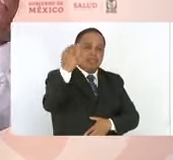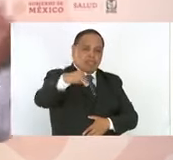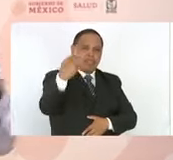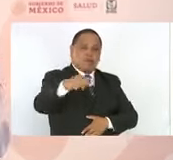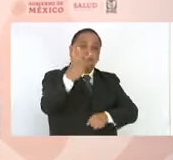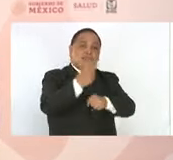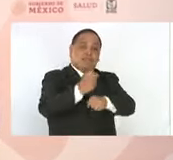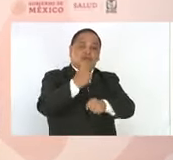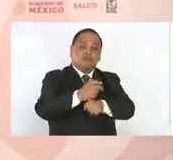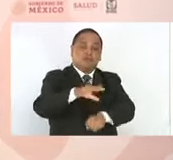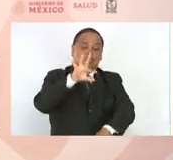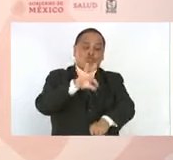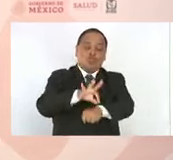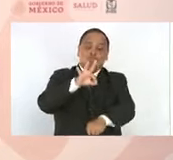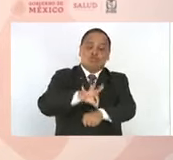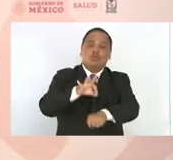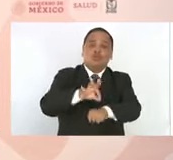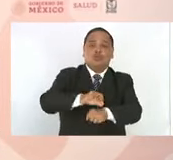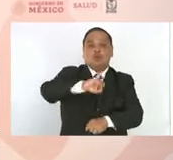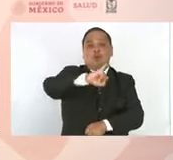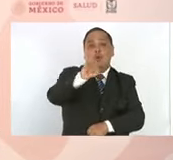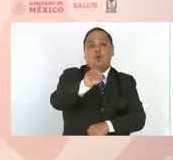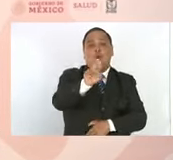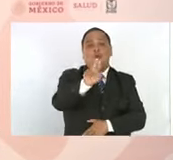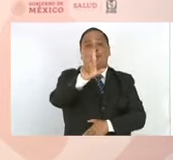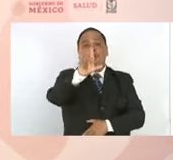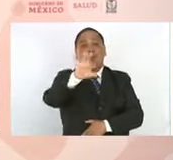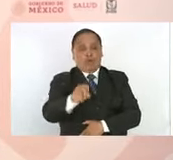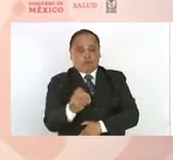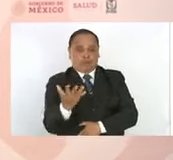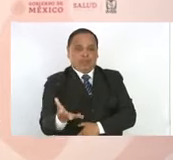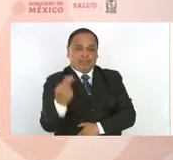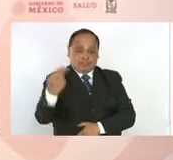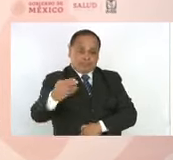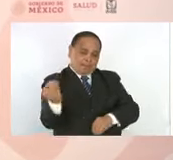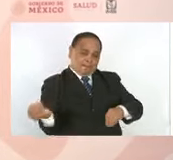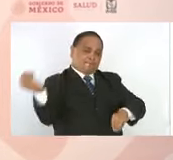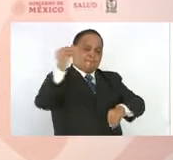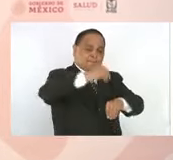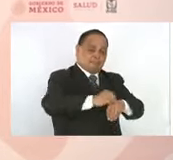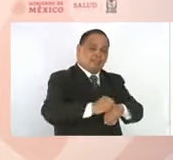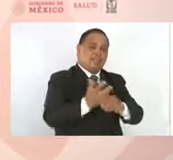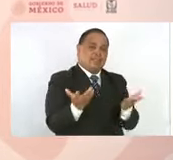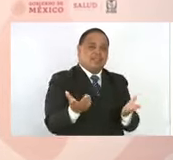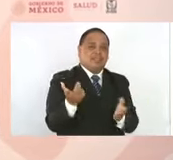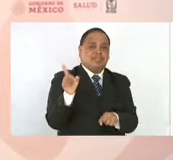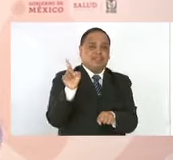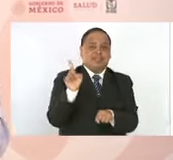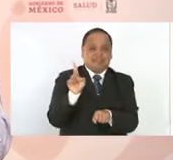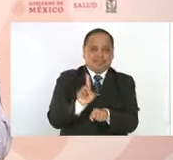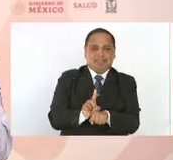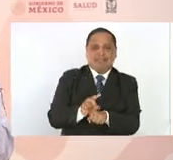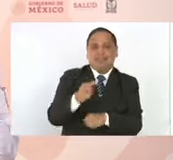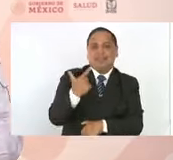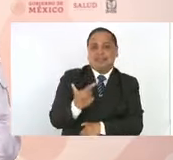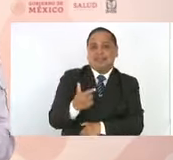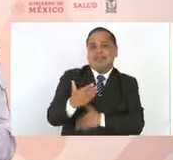el nombre del doctor. Se llama Julio, como el doctor y como el movimiento que el día 26 del mes 7